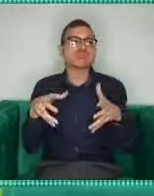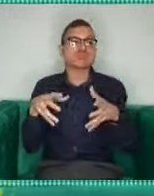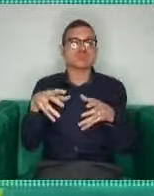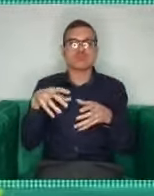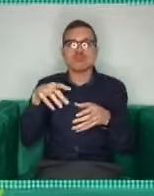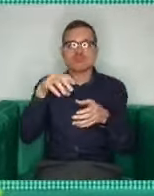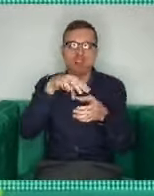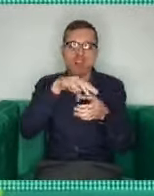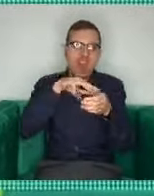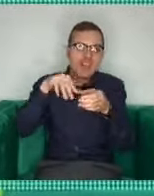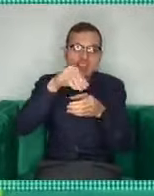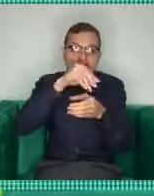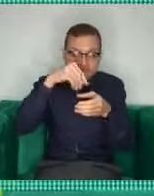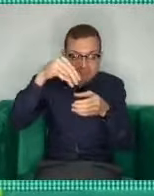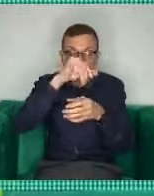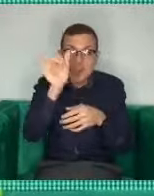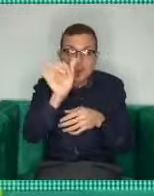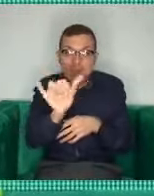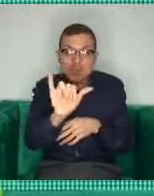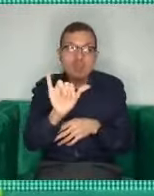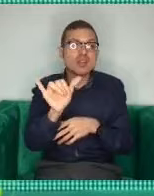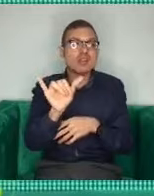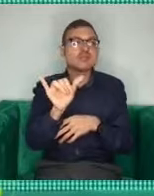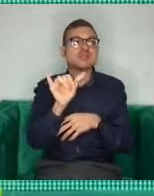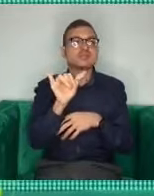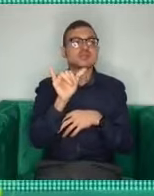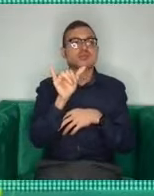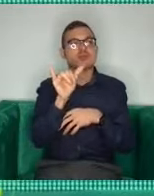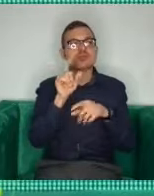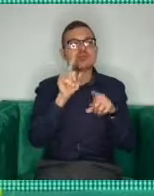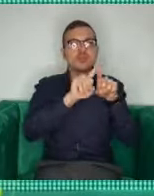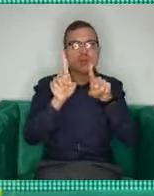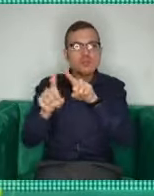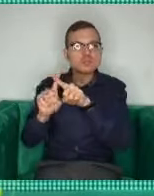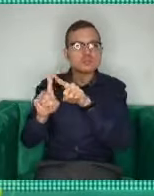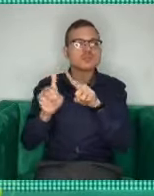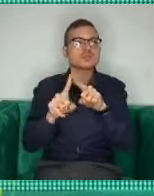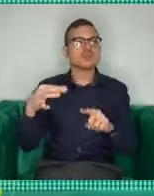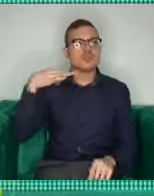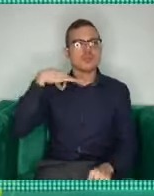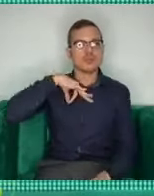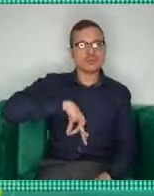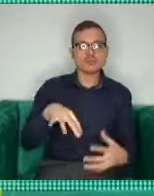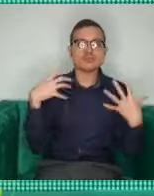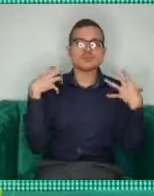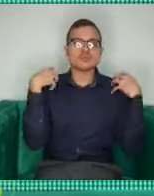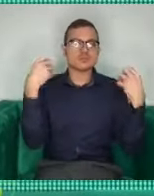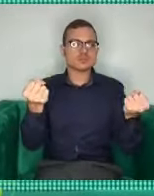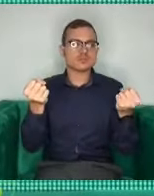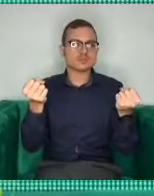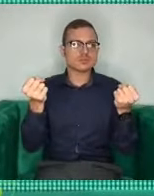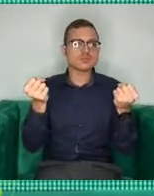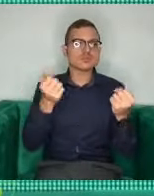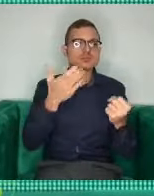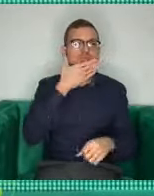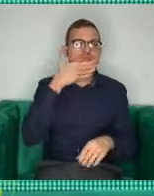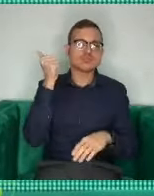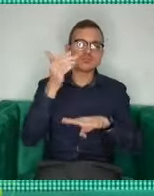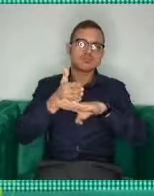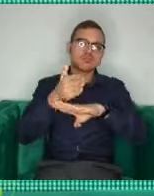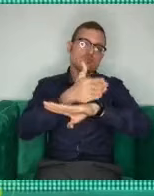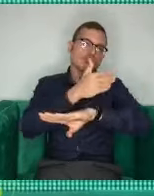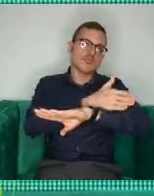vez reportan más y más beneficios a su salud, que se sienten mejor, que vemos que esa inflamación va